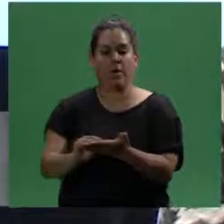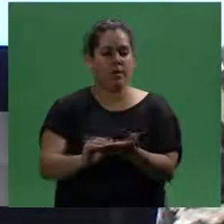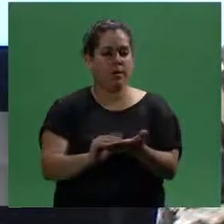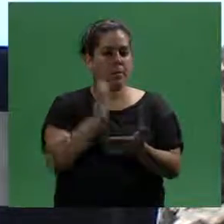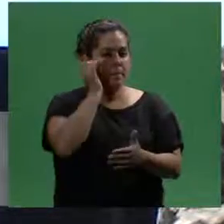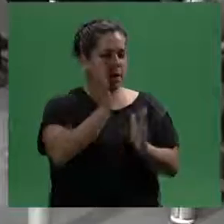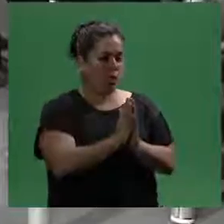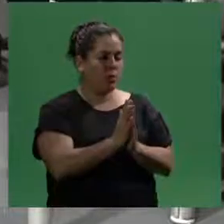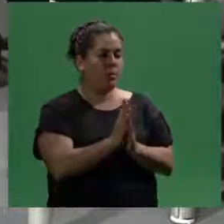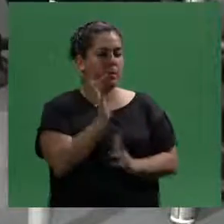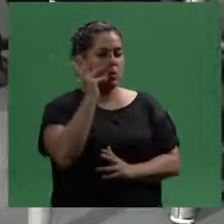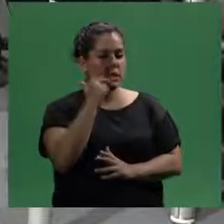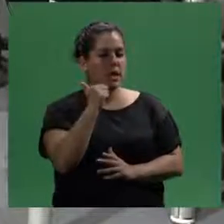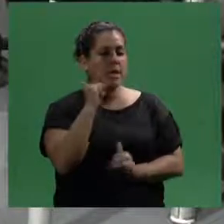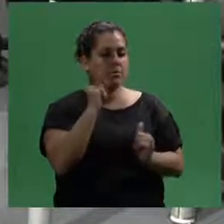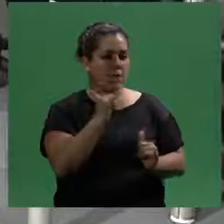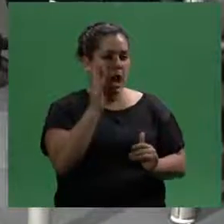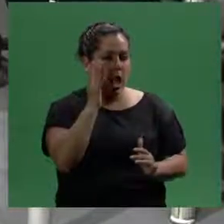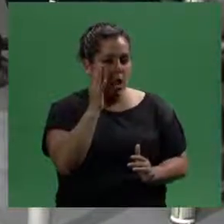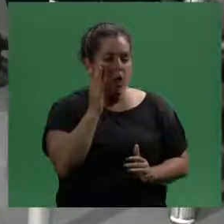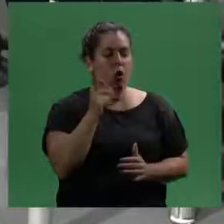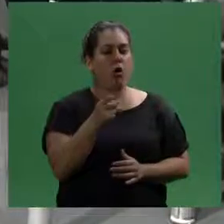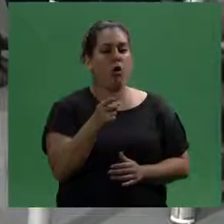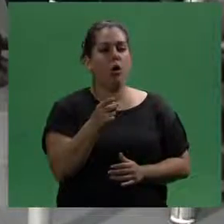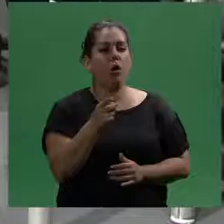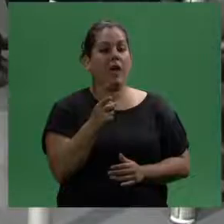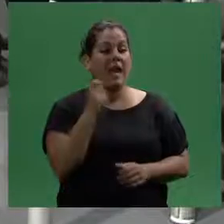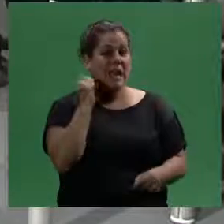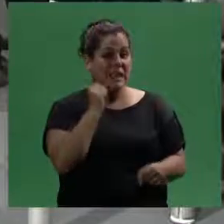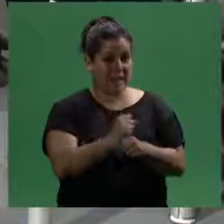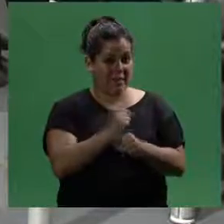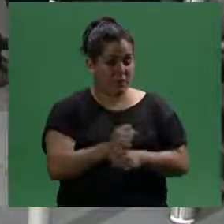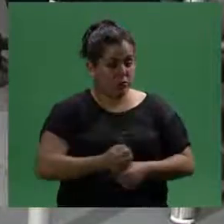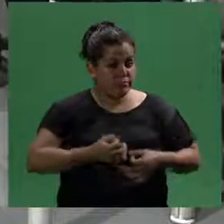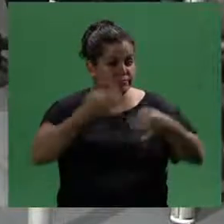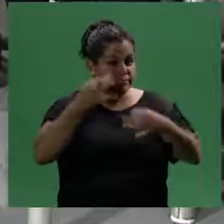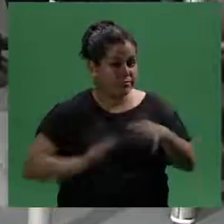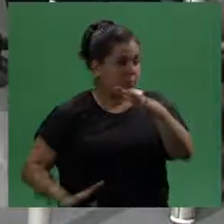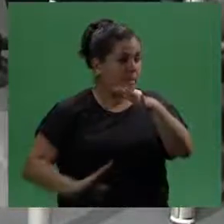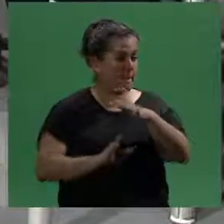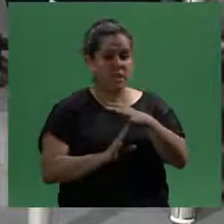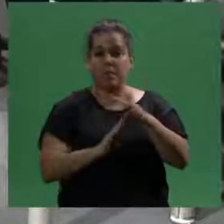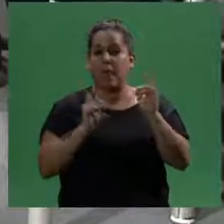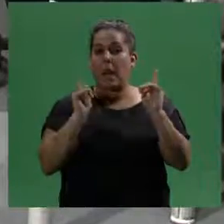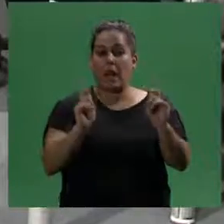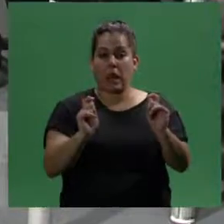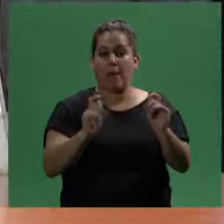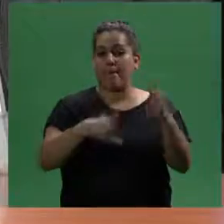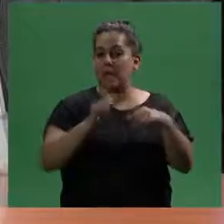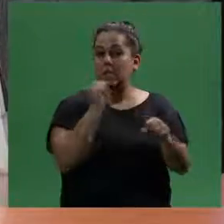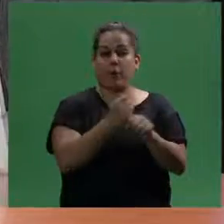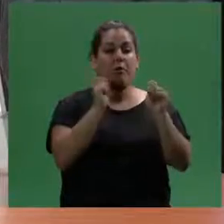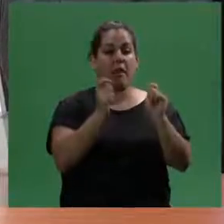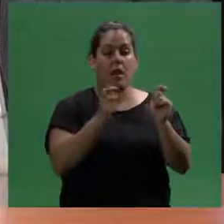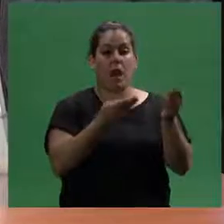gustaría destacar, perdón Carlos, esto, que digamos el trabajo principal o la mayor cantidad